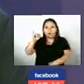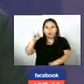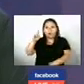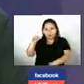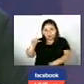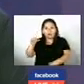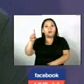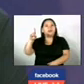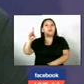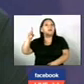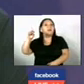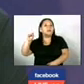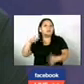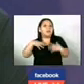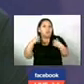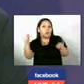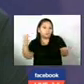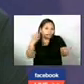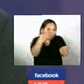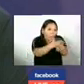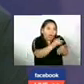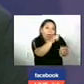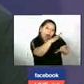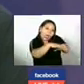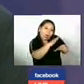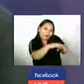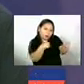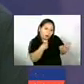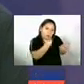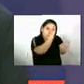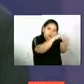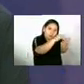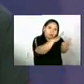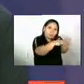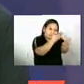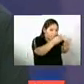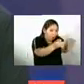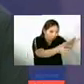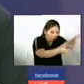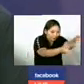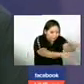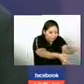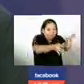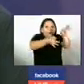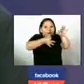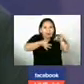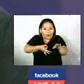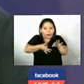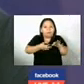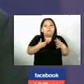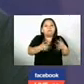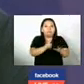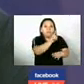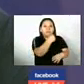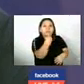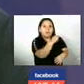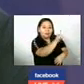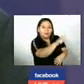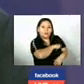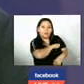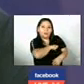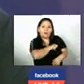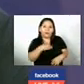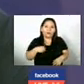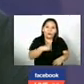salud pueda recibir o pueda agendar su cita y esa cita ya es entregada en un documento por parte del personal